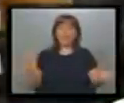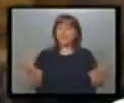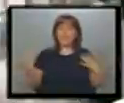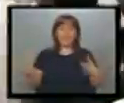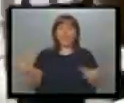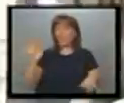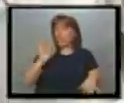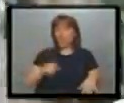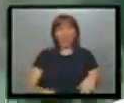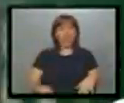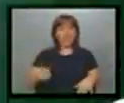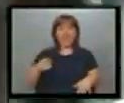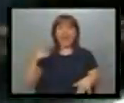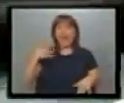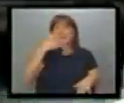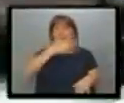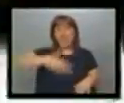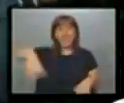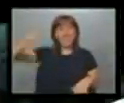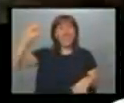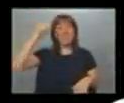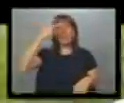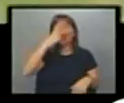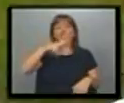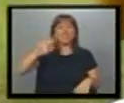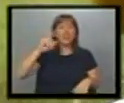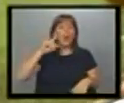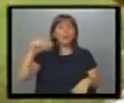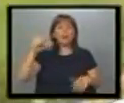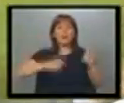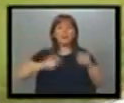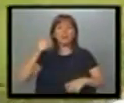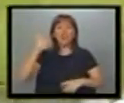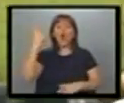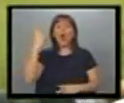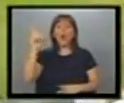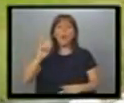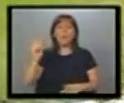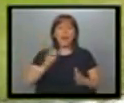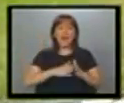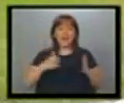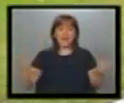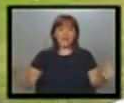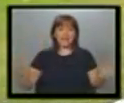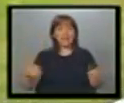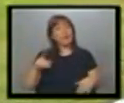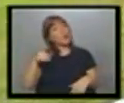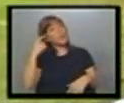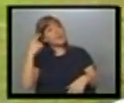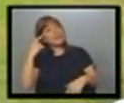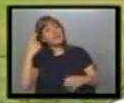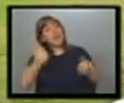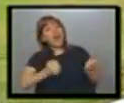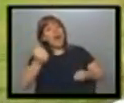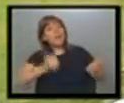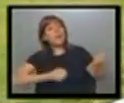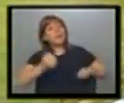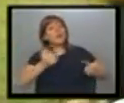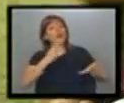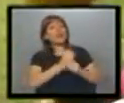en sus colectivos más de 200.000 pasajeros al mes. ¿Cómo manejan los colectiveros? Dejan mucho que